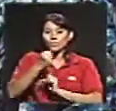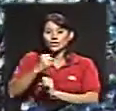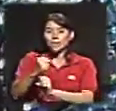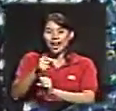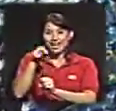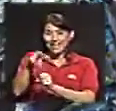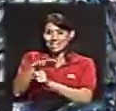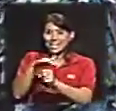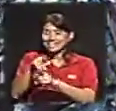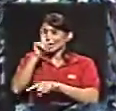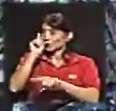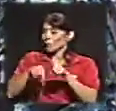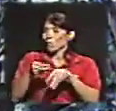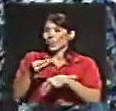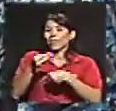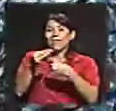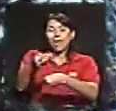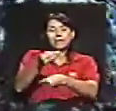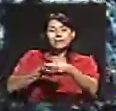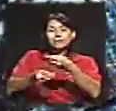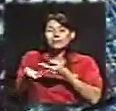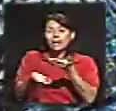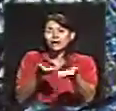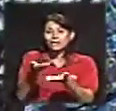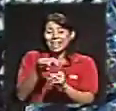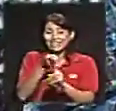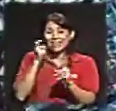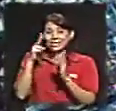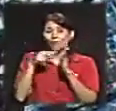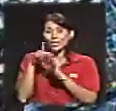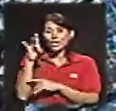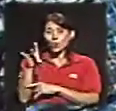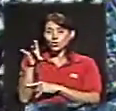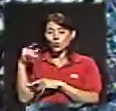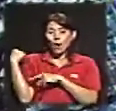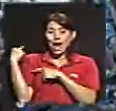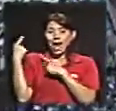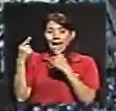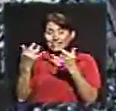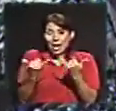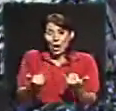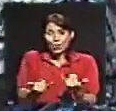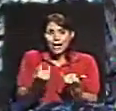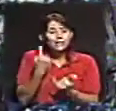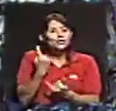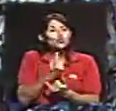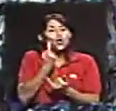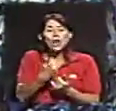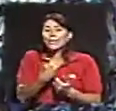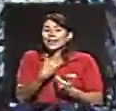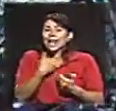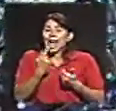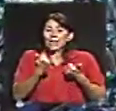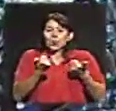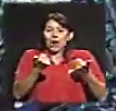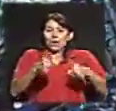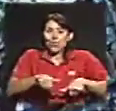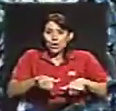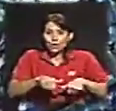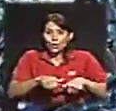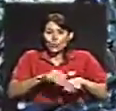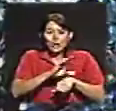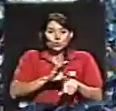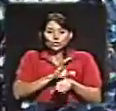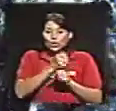isla. Eso desde el 2008 hace que a la fecha solamente exista el acuerdo del Consejo Municipal. No se ha